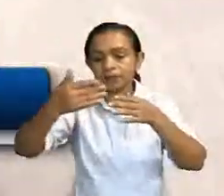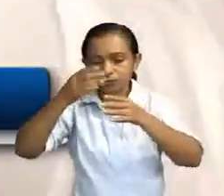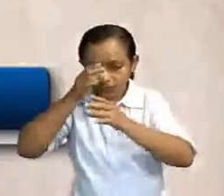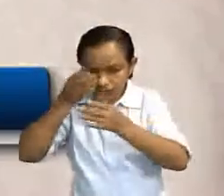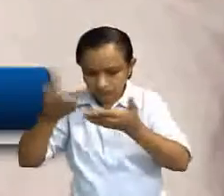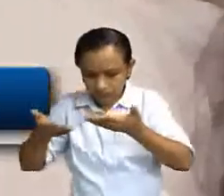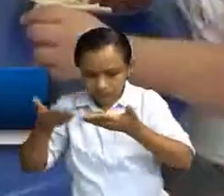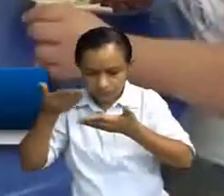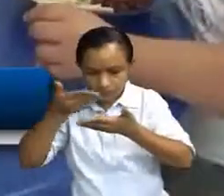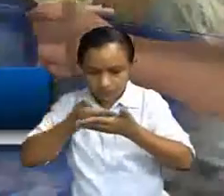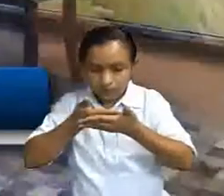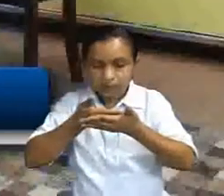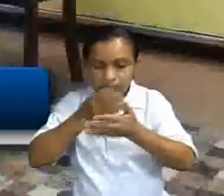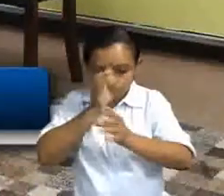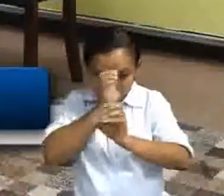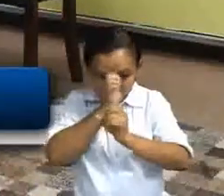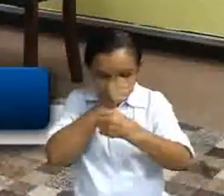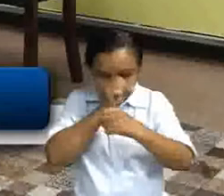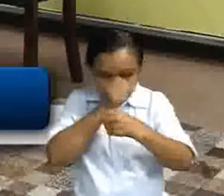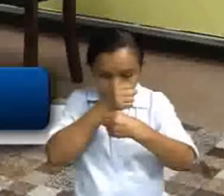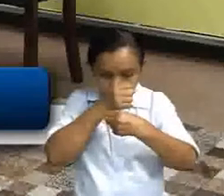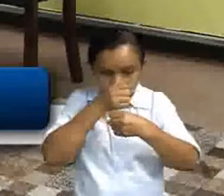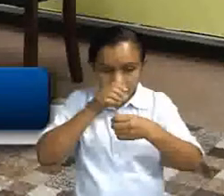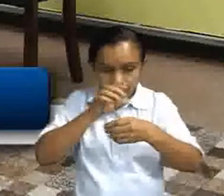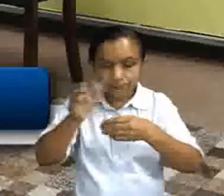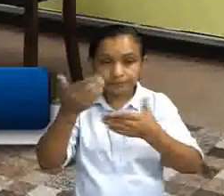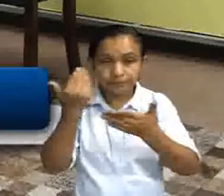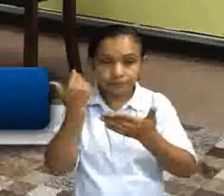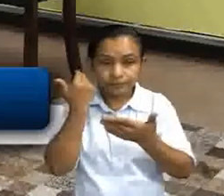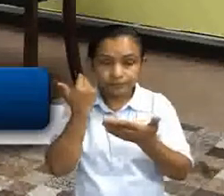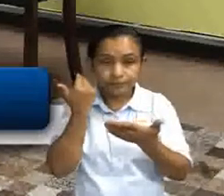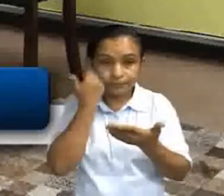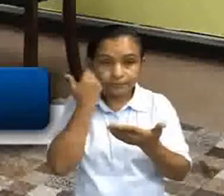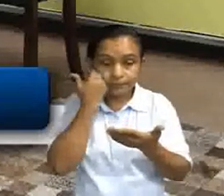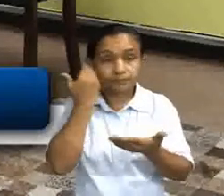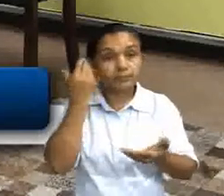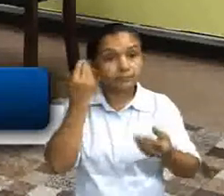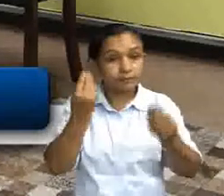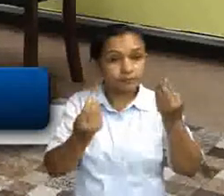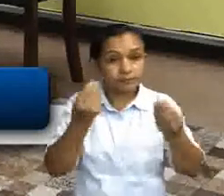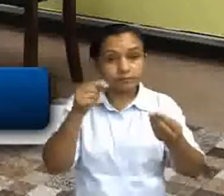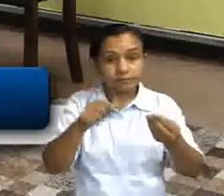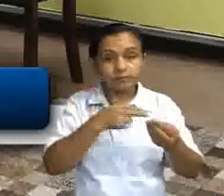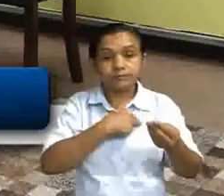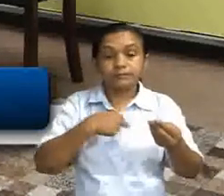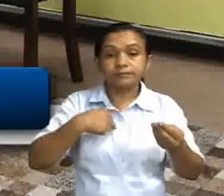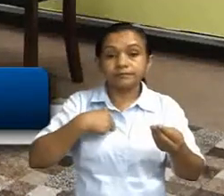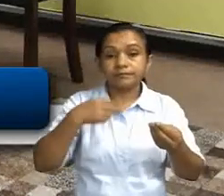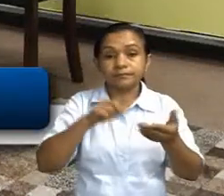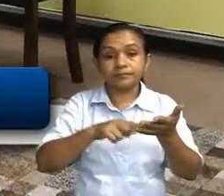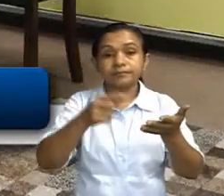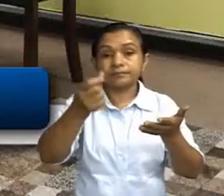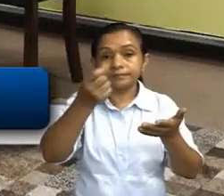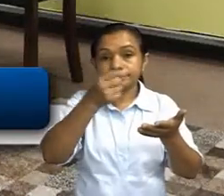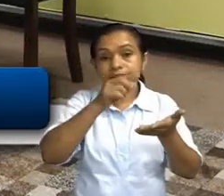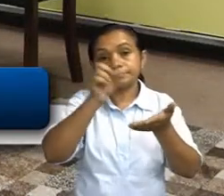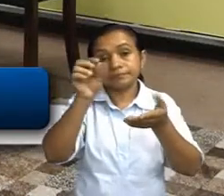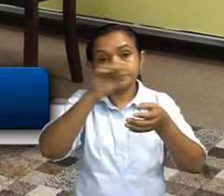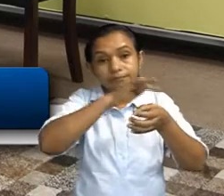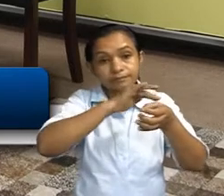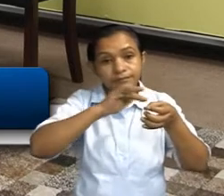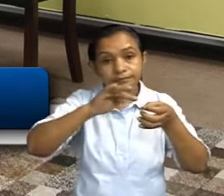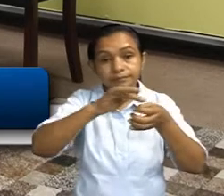microscopio con la intención del aislamiento del germen, y en dependencia de eso hacer el tratamiento, ¿ya? Pero la